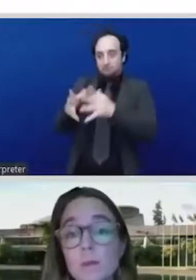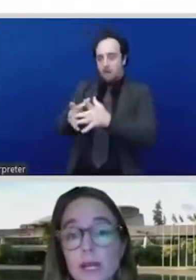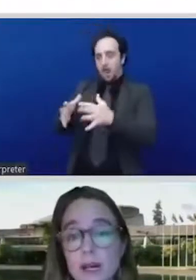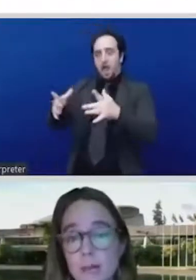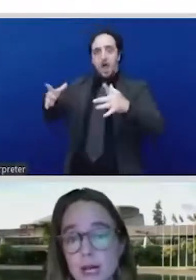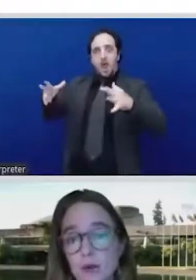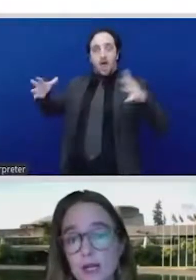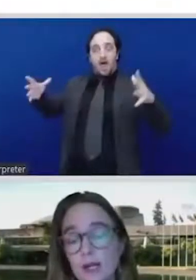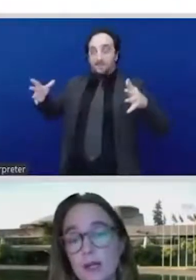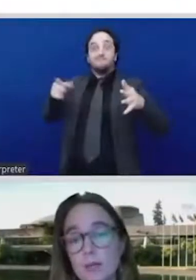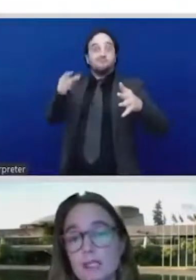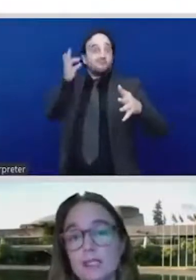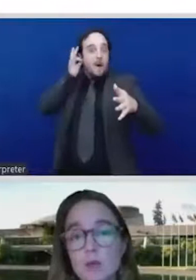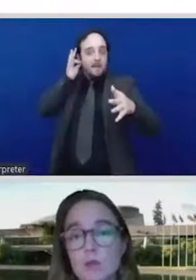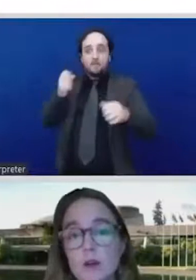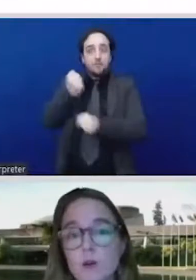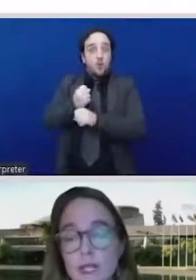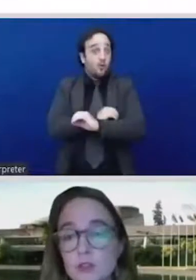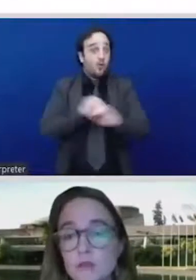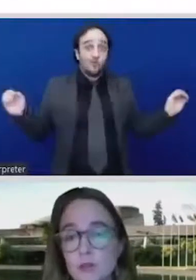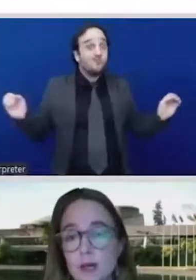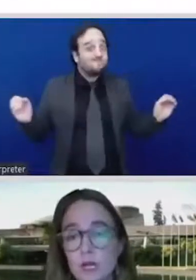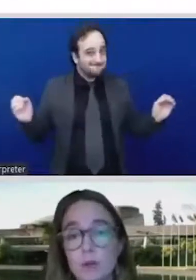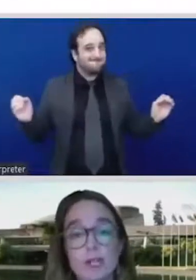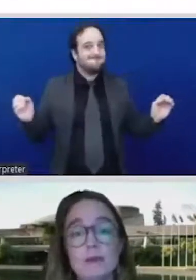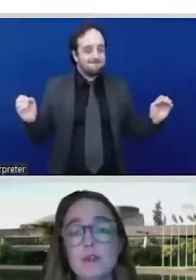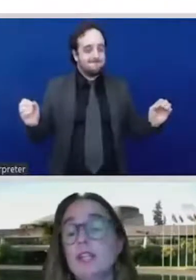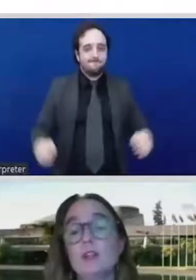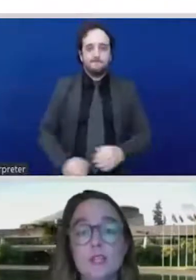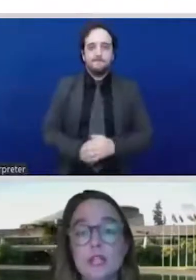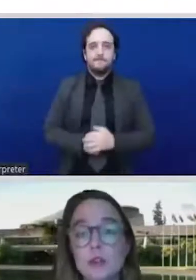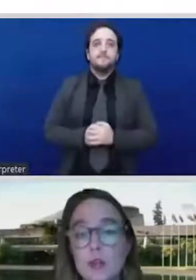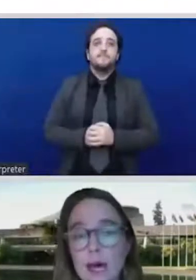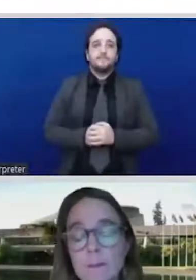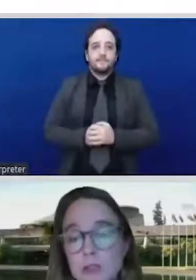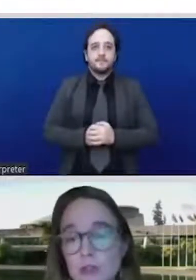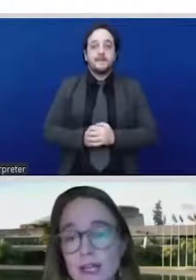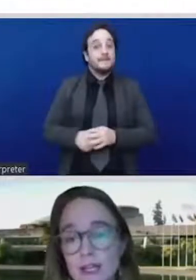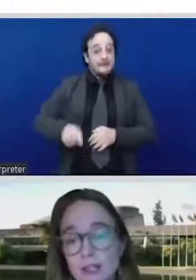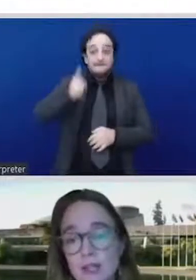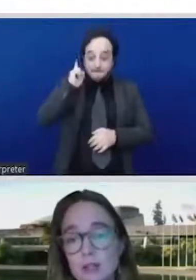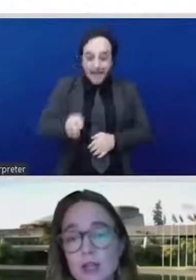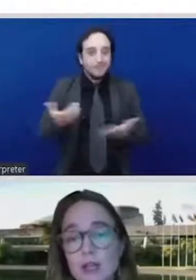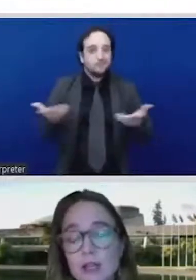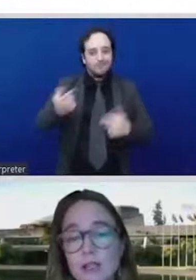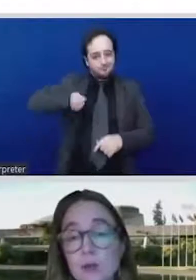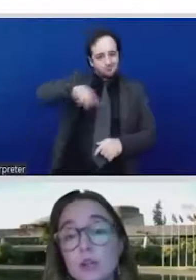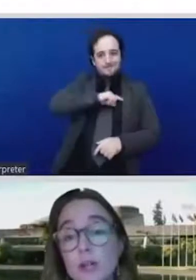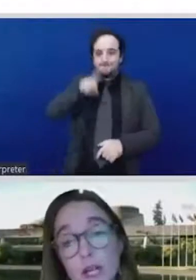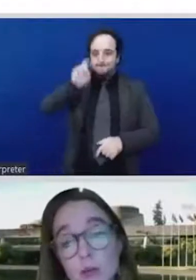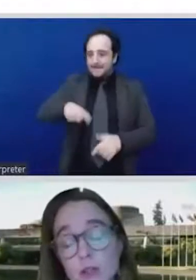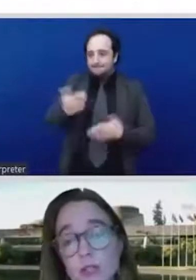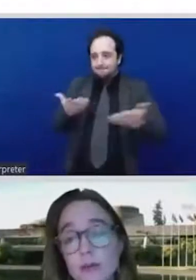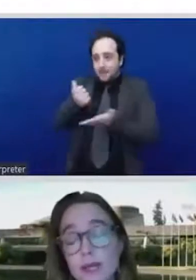compleja para poder pensar una recuperación transformadora, porque estamos retrocediendo a pasos agigantados. Según nuestros